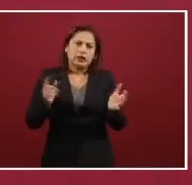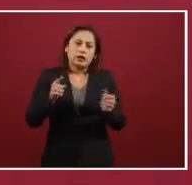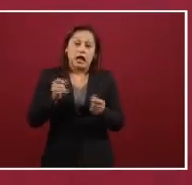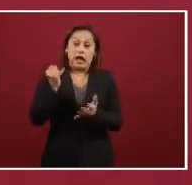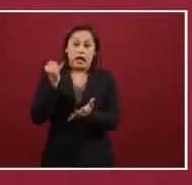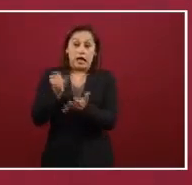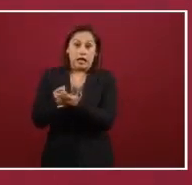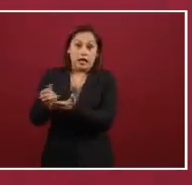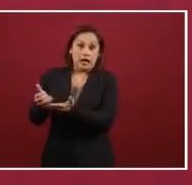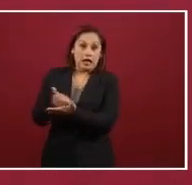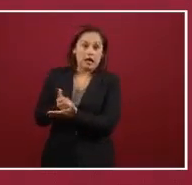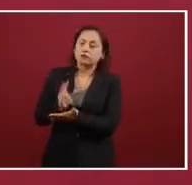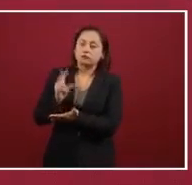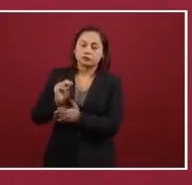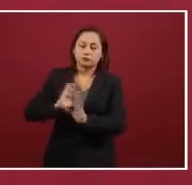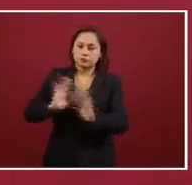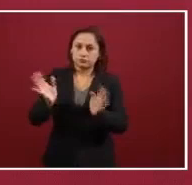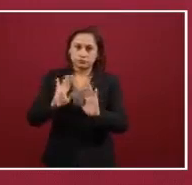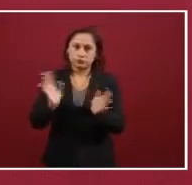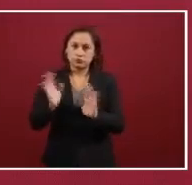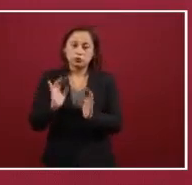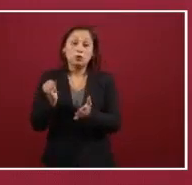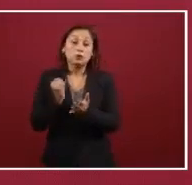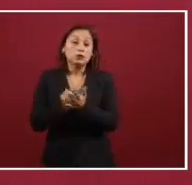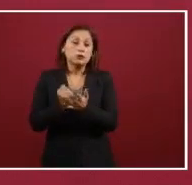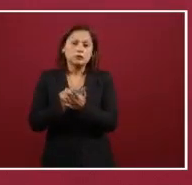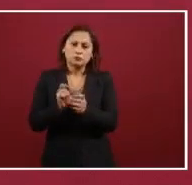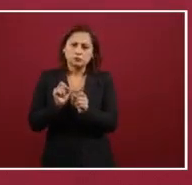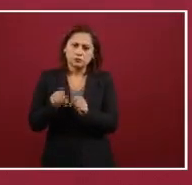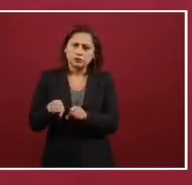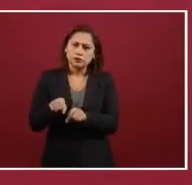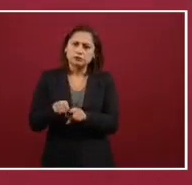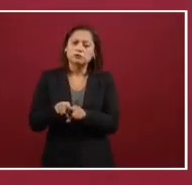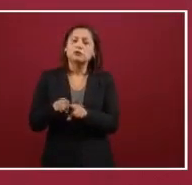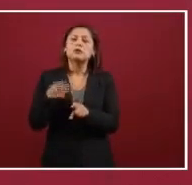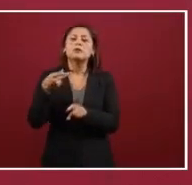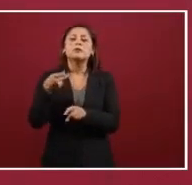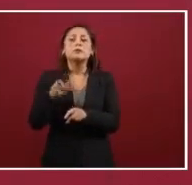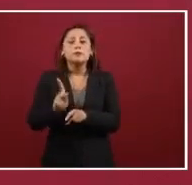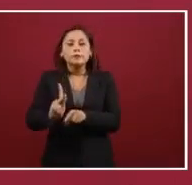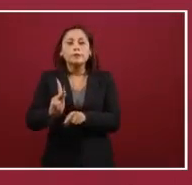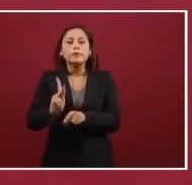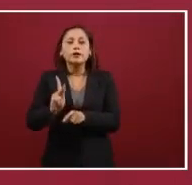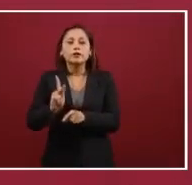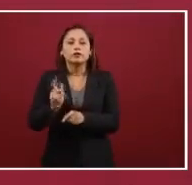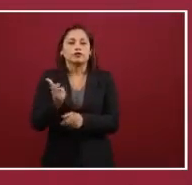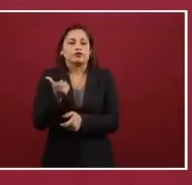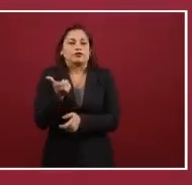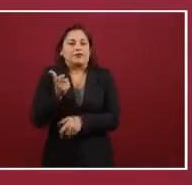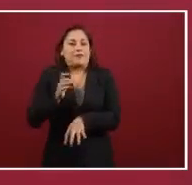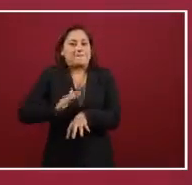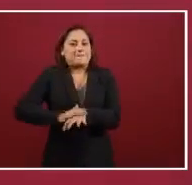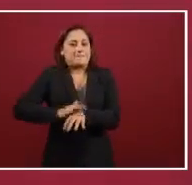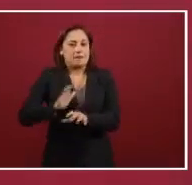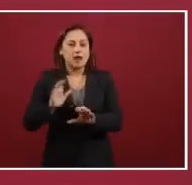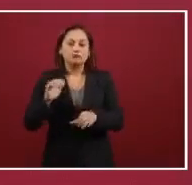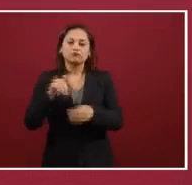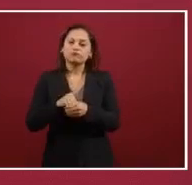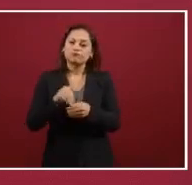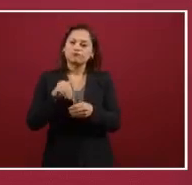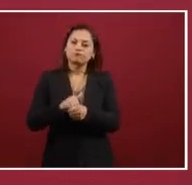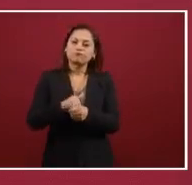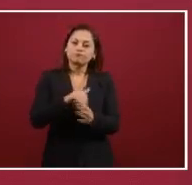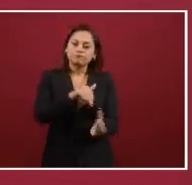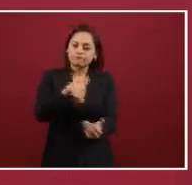impuestos, nada más porque va a haber más dinero, vamos a tener más